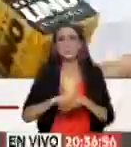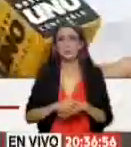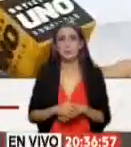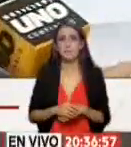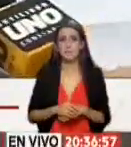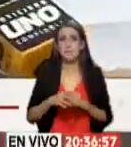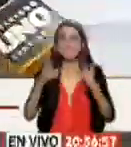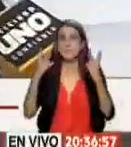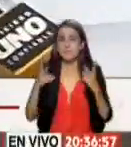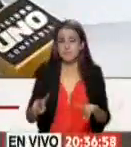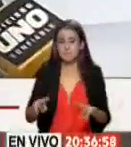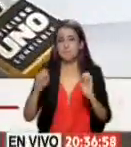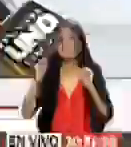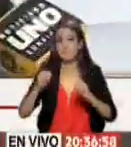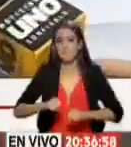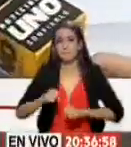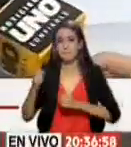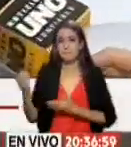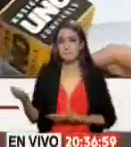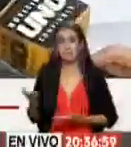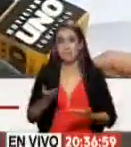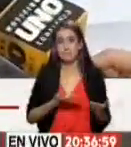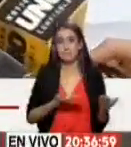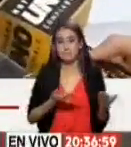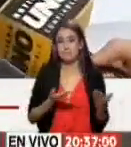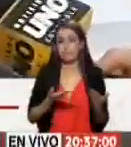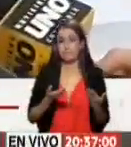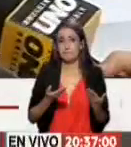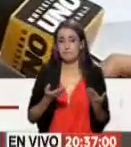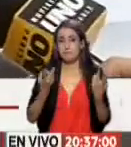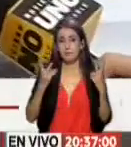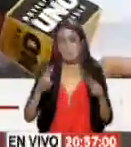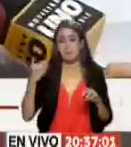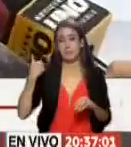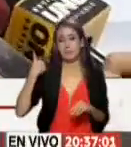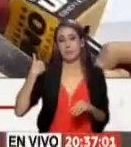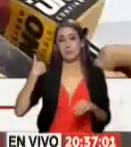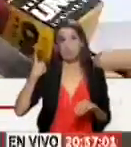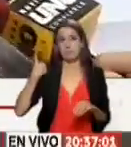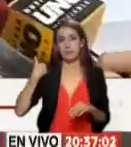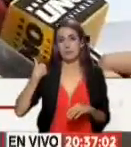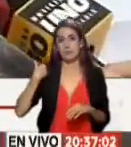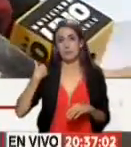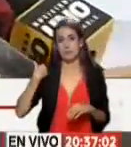es un... Y también contamos, vamos a decirlo,